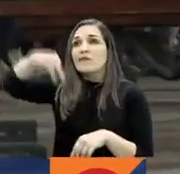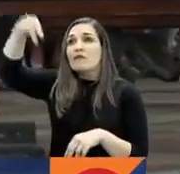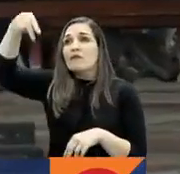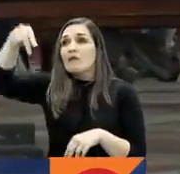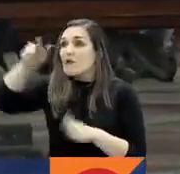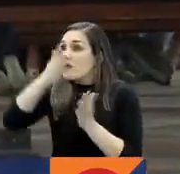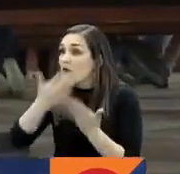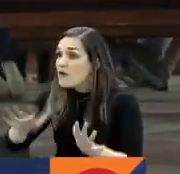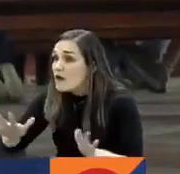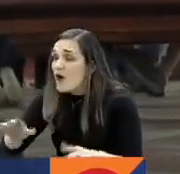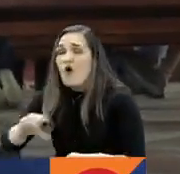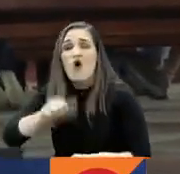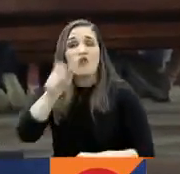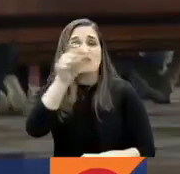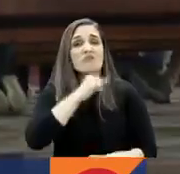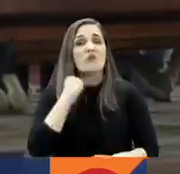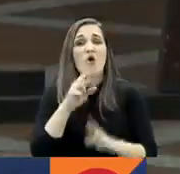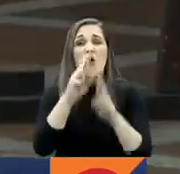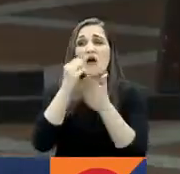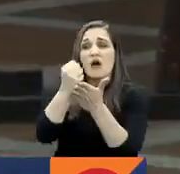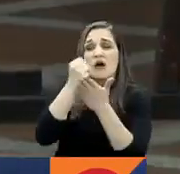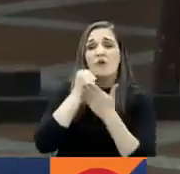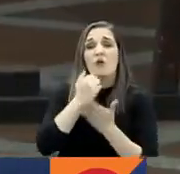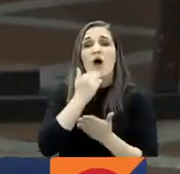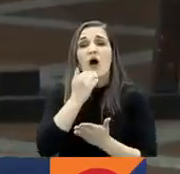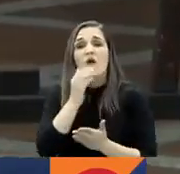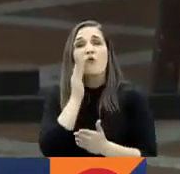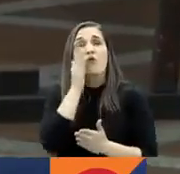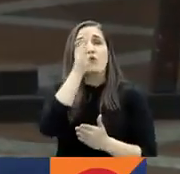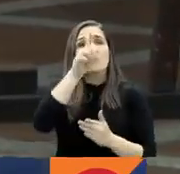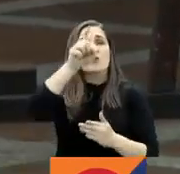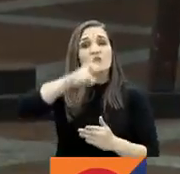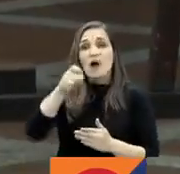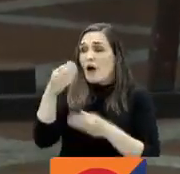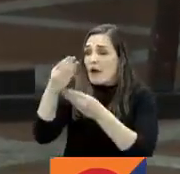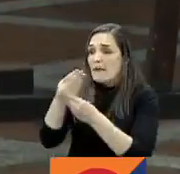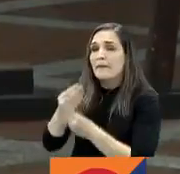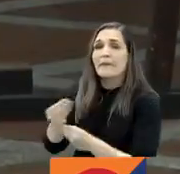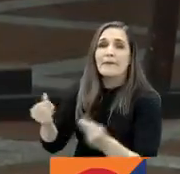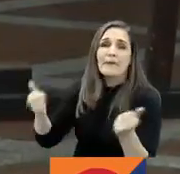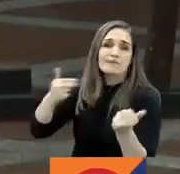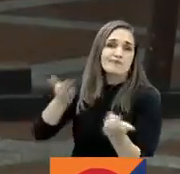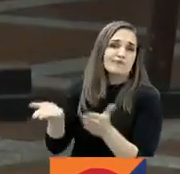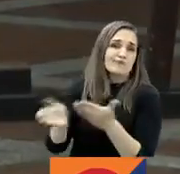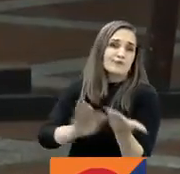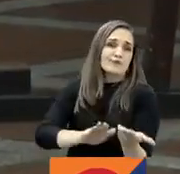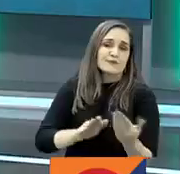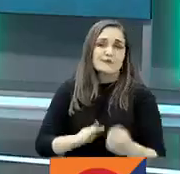y de rodillas suplican por un mejor mañana, que ya no contará con la presencia de Fray Ñero.